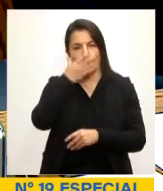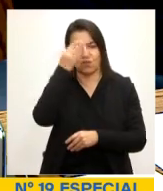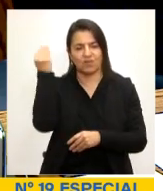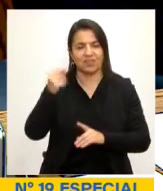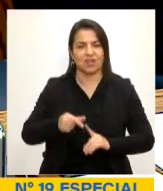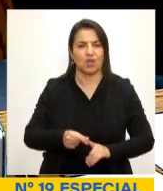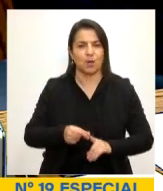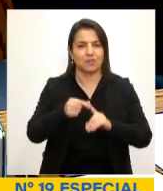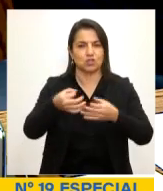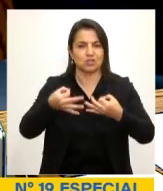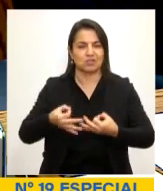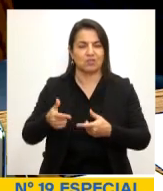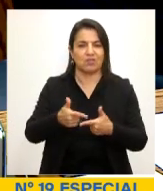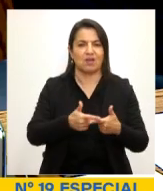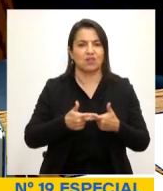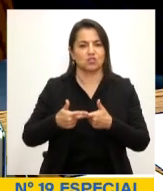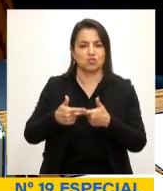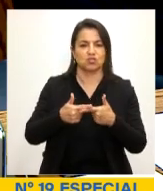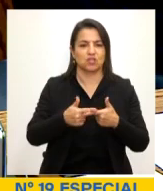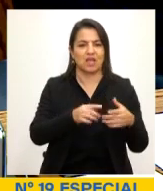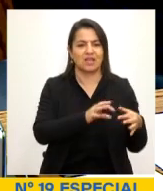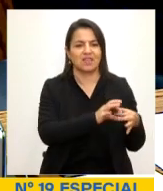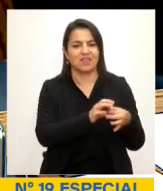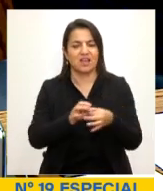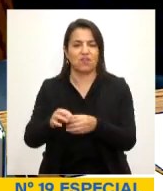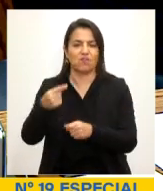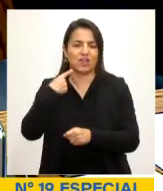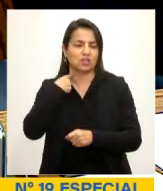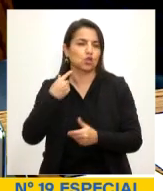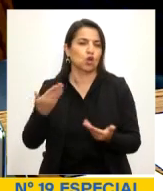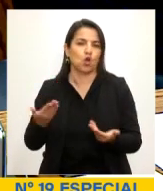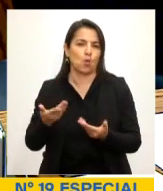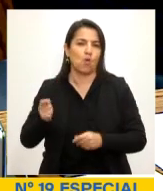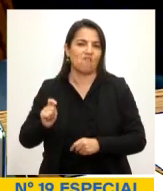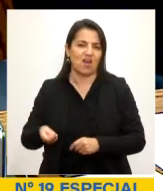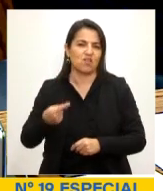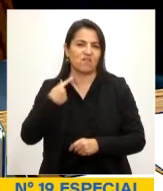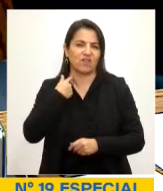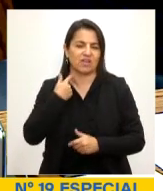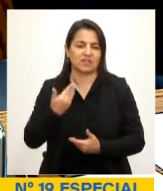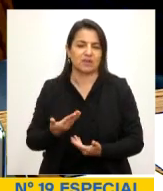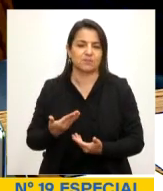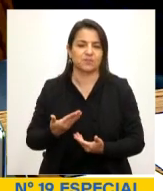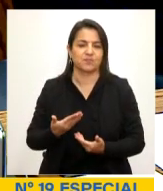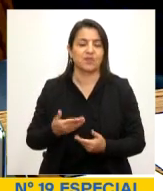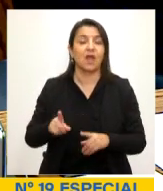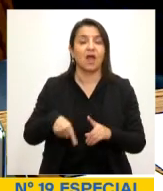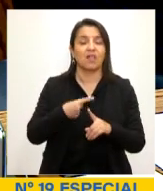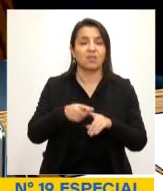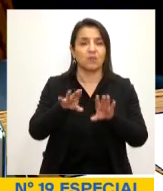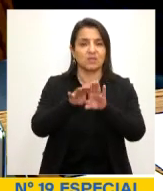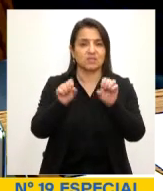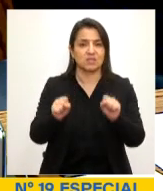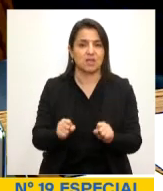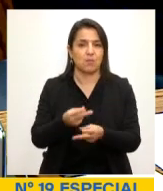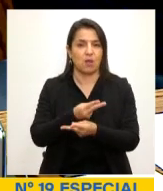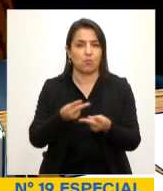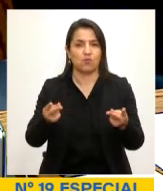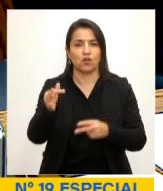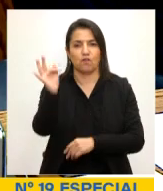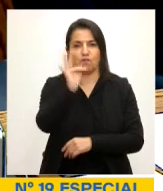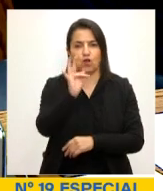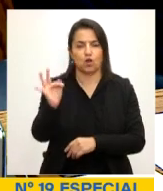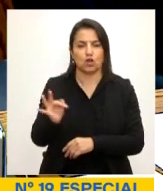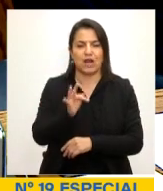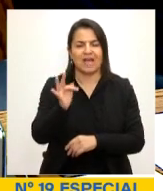principios de la seguridad social y del efecto relativo de los fallos por otro lado el sistema público fonasa se ve desbordado con